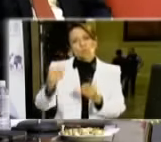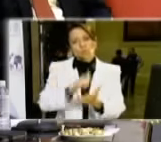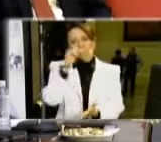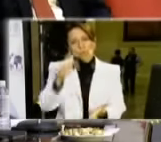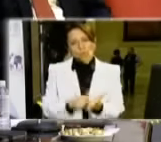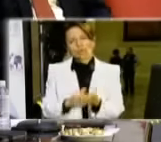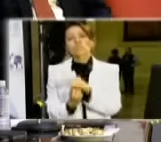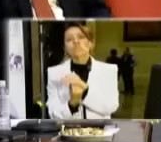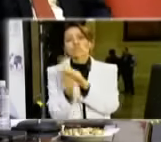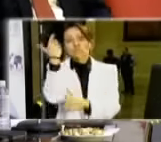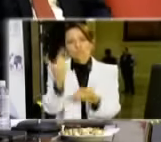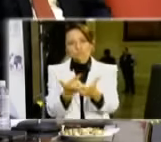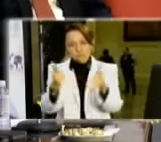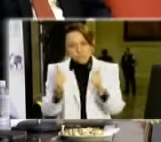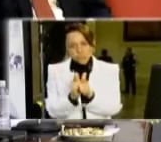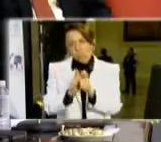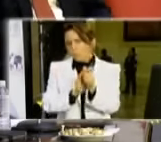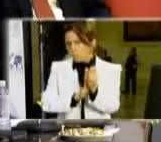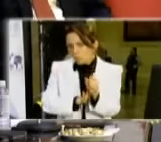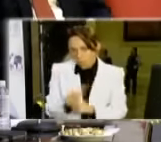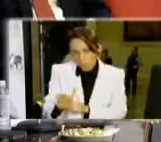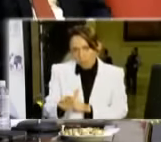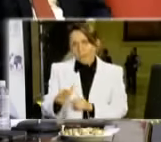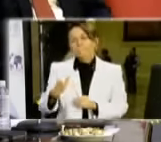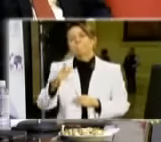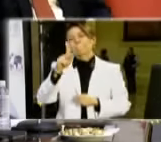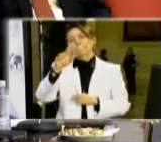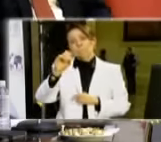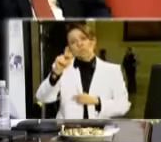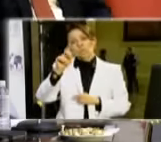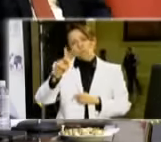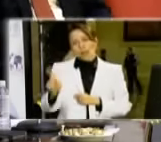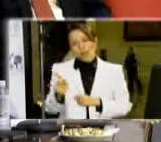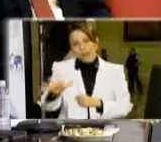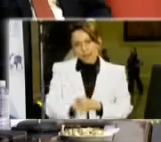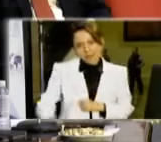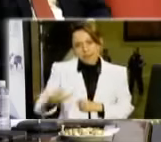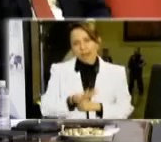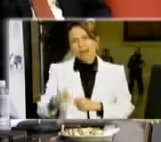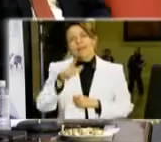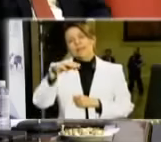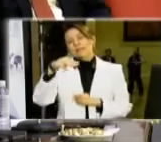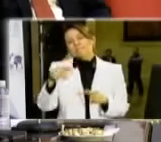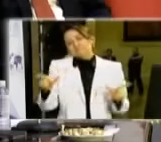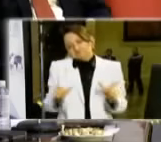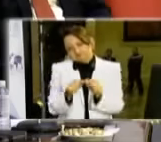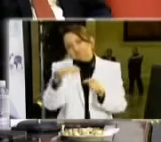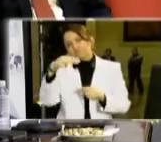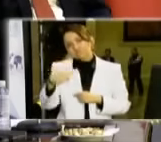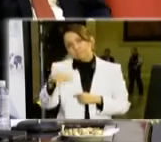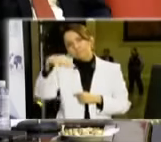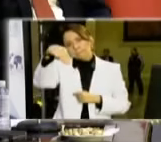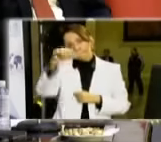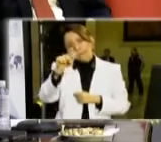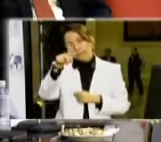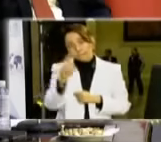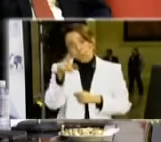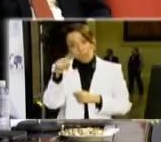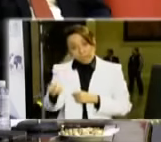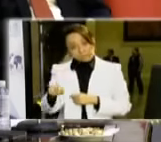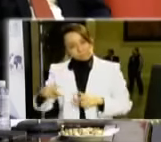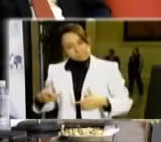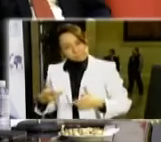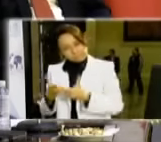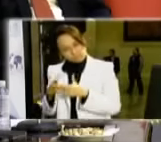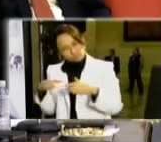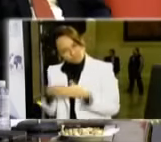Acción Popular Unitaria, conocido como MAPU, que apoyó en 1970 la candidatura presidencial de Salvador